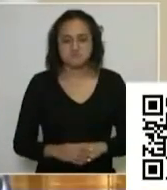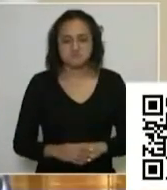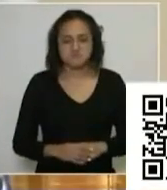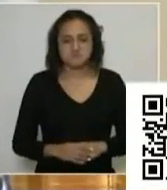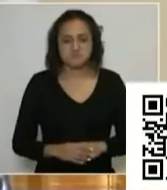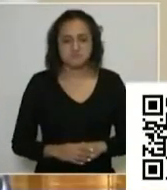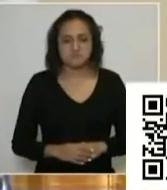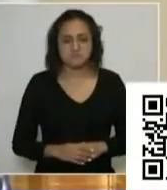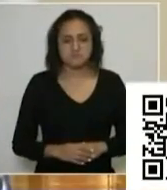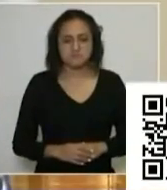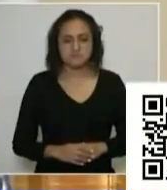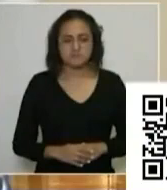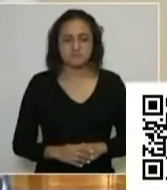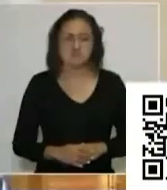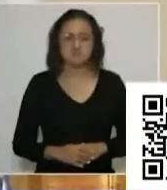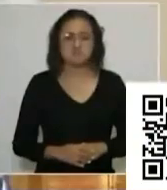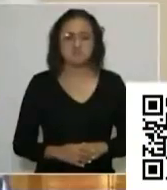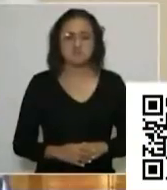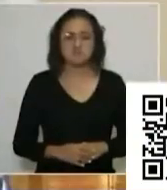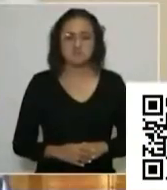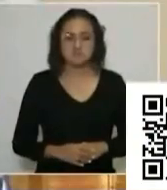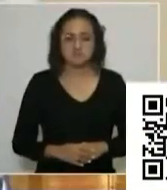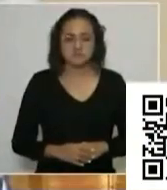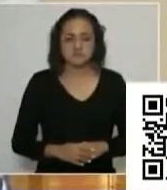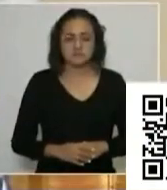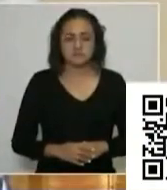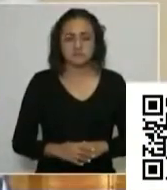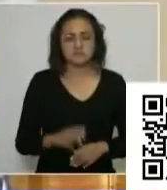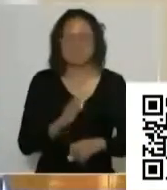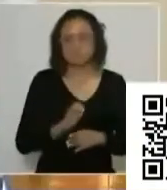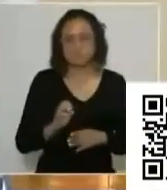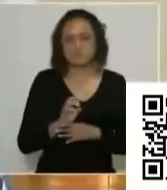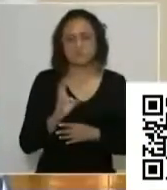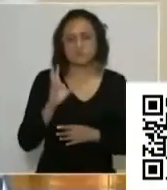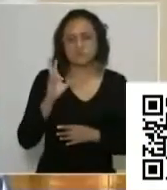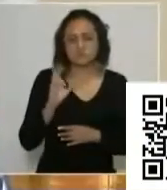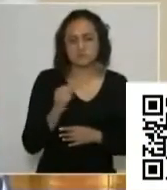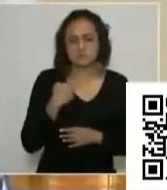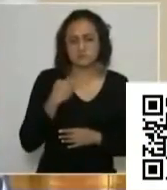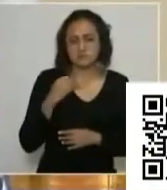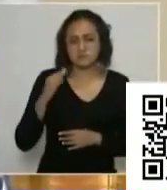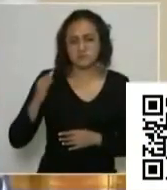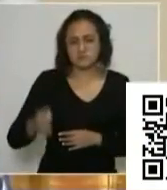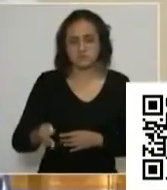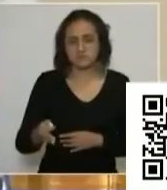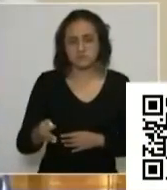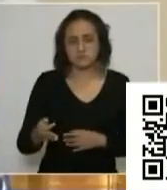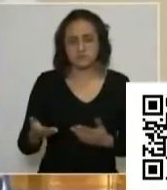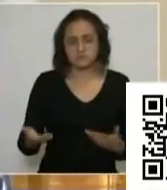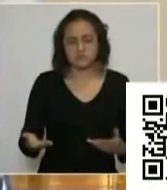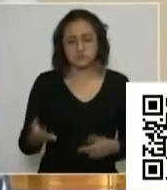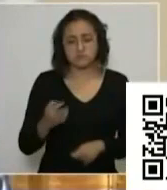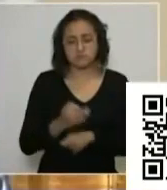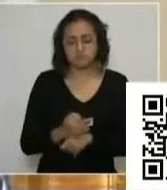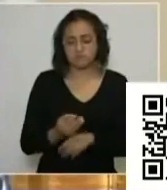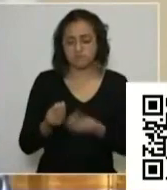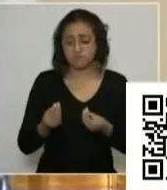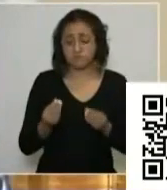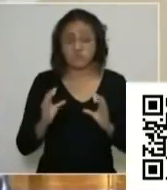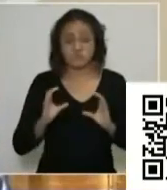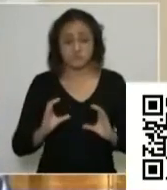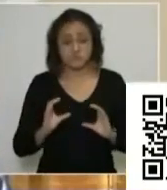¿Sí? Entonces ya no es el mecanismo, no lo vamos nosotros. Vamos a actuar con mucho cuidado,